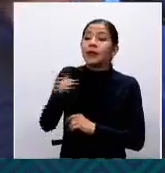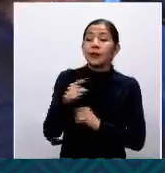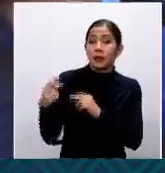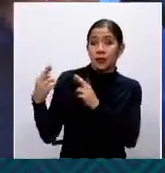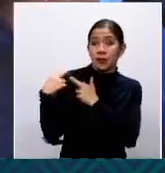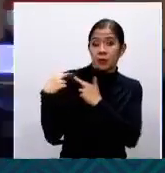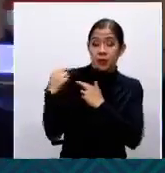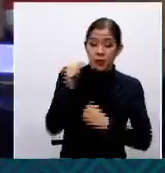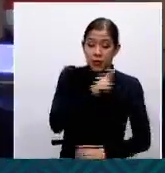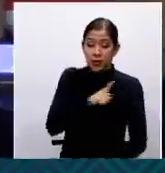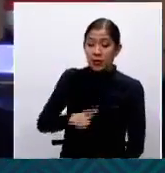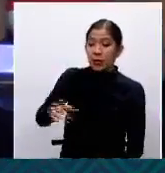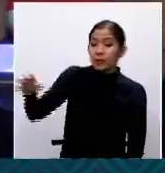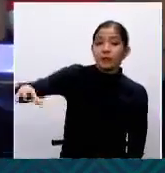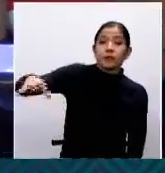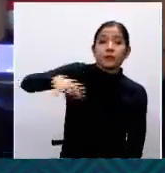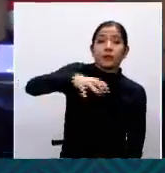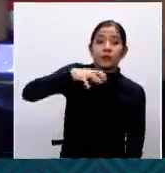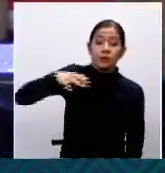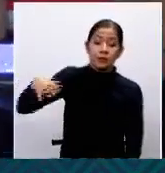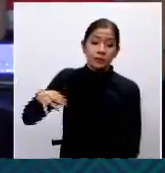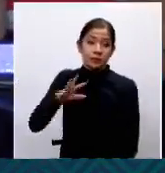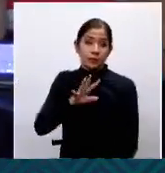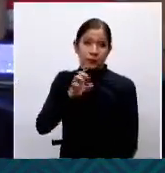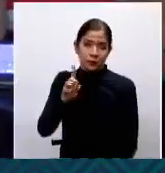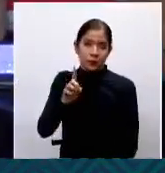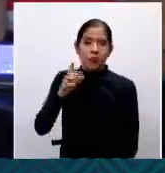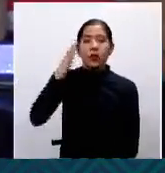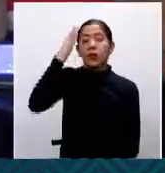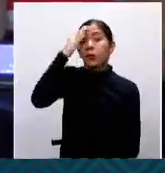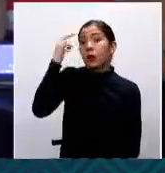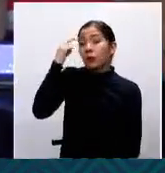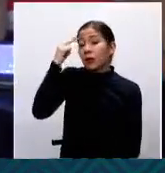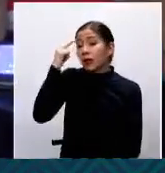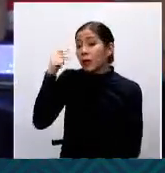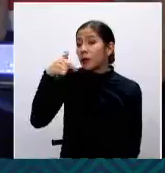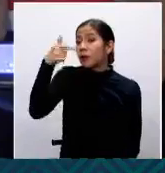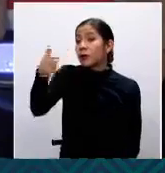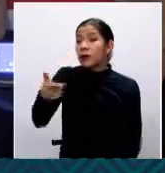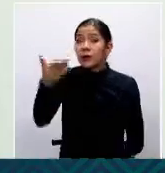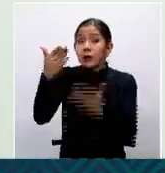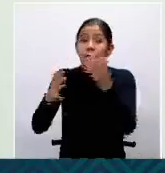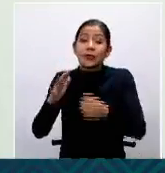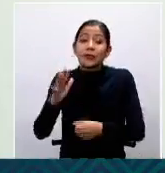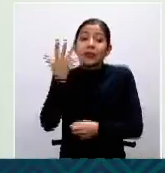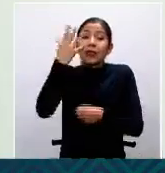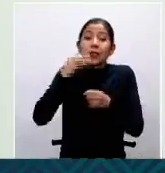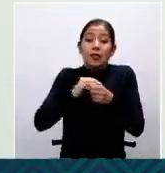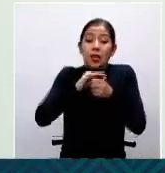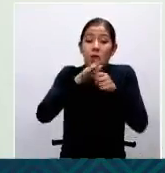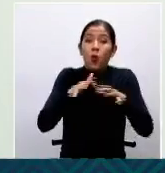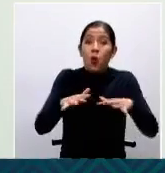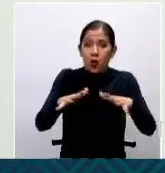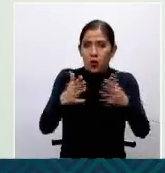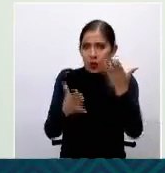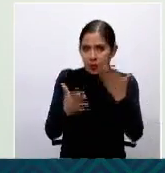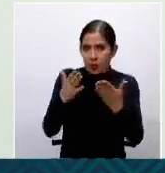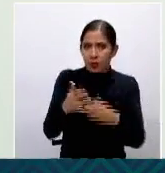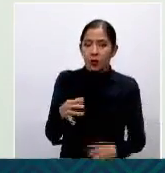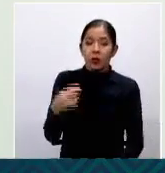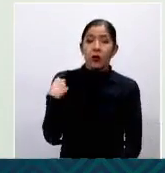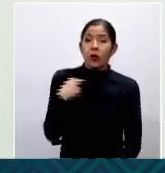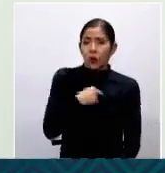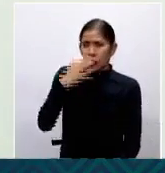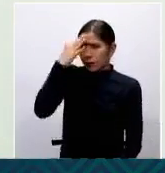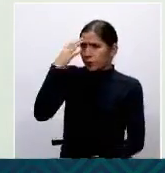de los 41 municipios, justamente ya visorando lo que podría ser una quinta ola. Tenemos ya nosotros información que hay subvariantes de